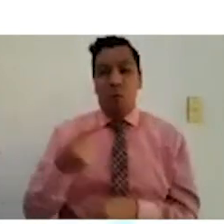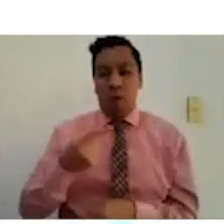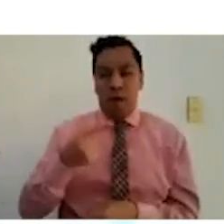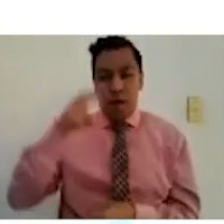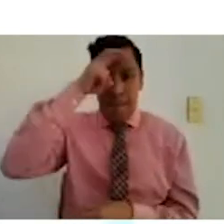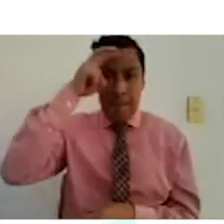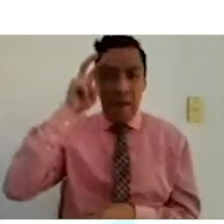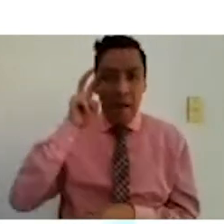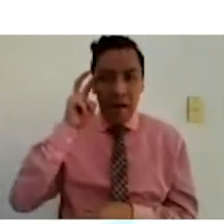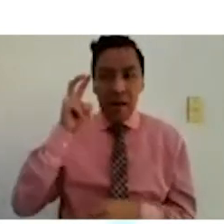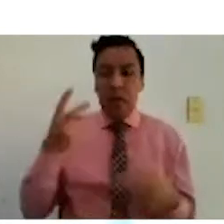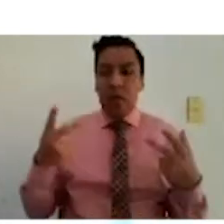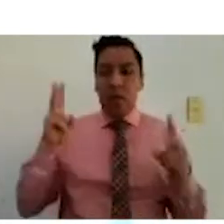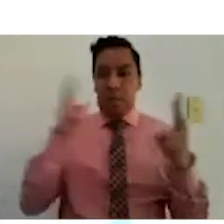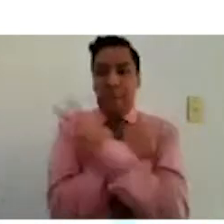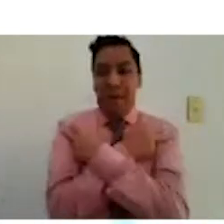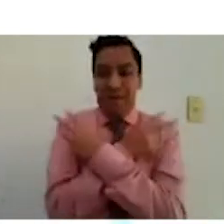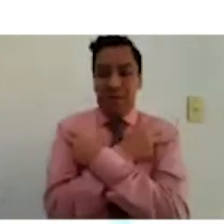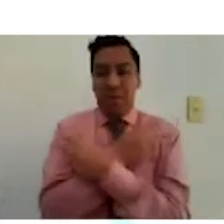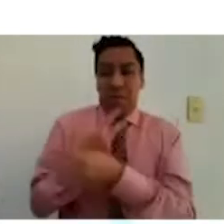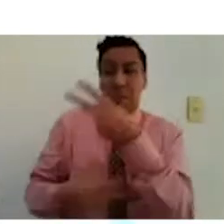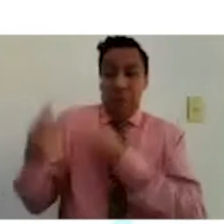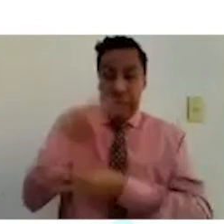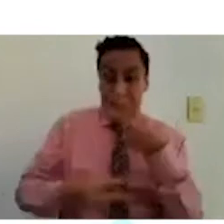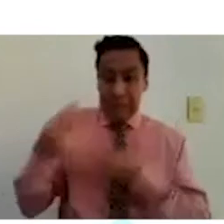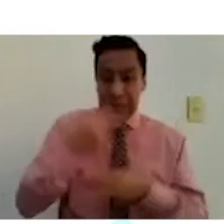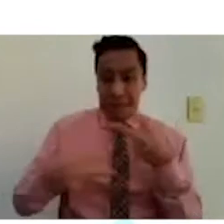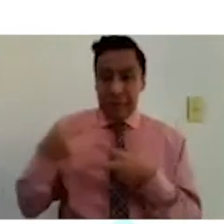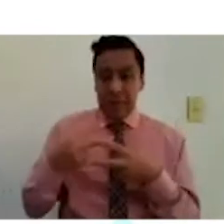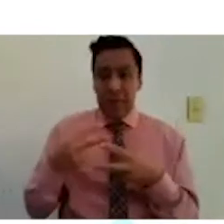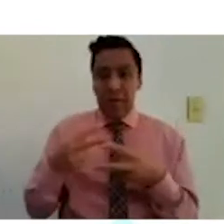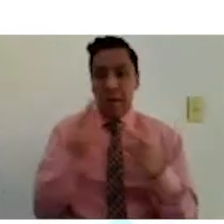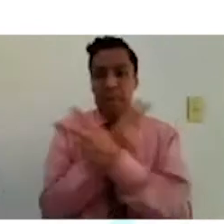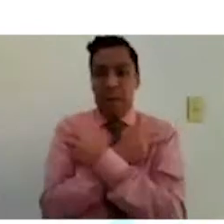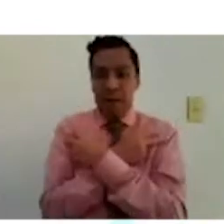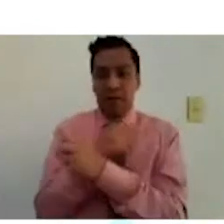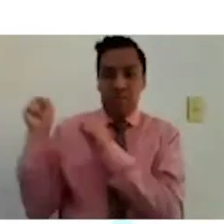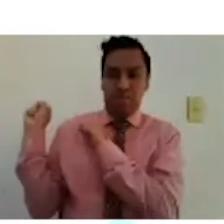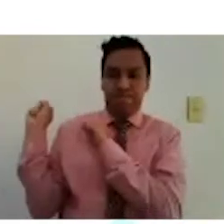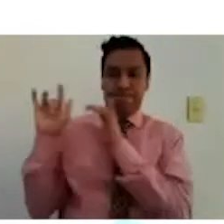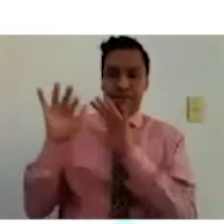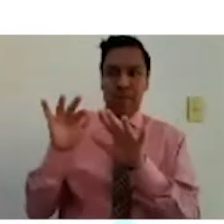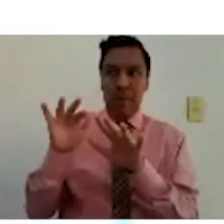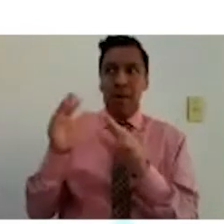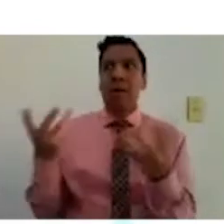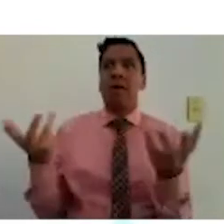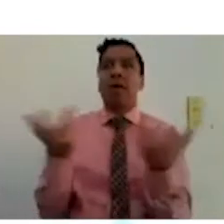pasado. Es decir, esta película nos cuenta cómo está el problema del cólera en esta